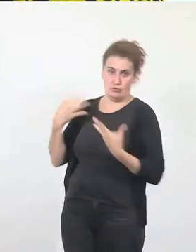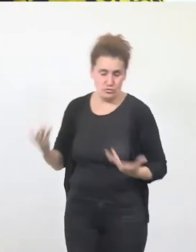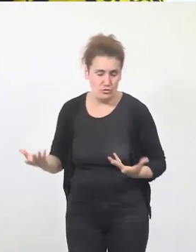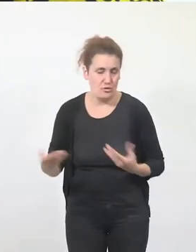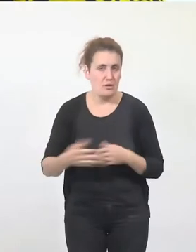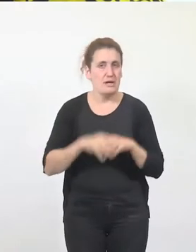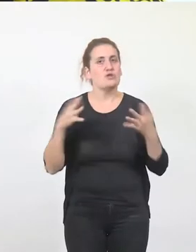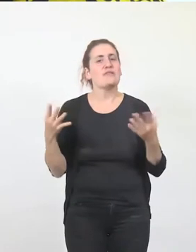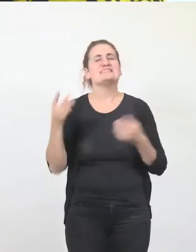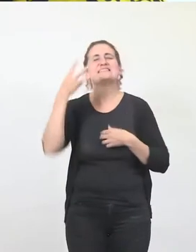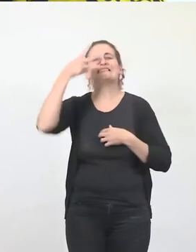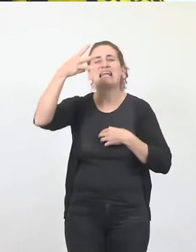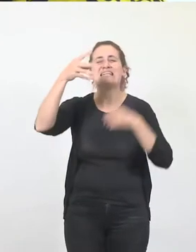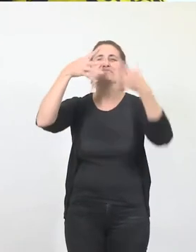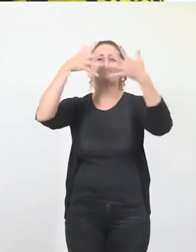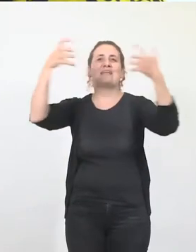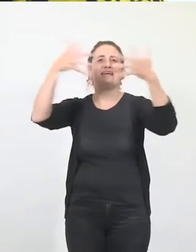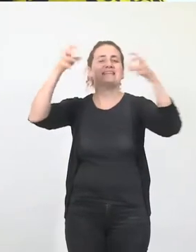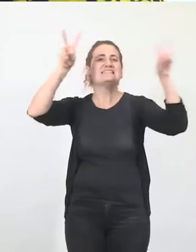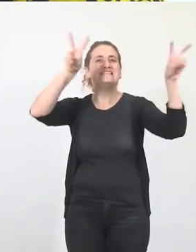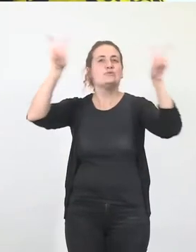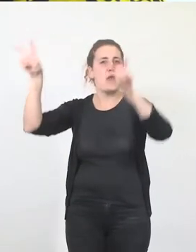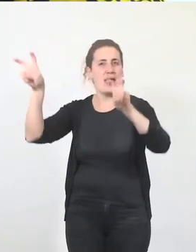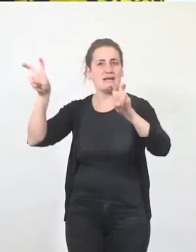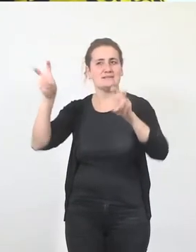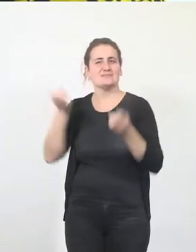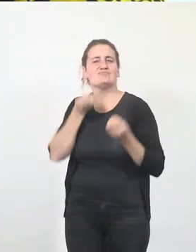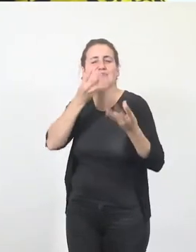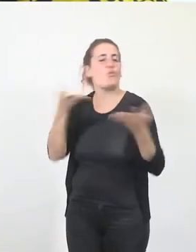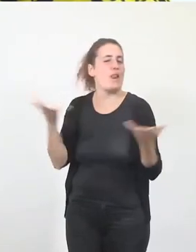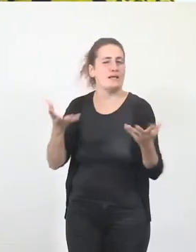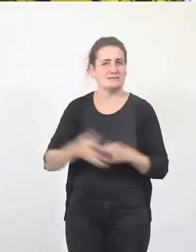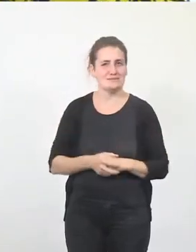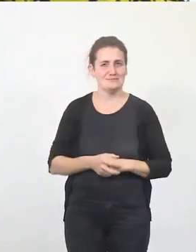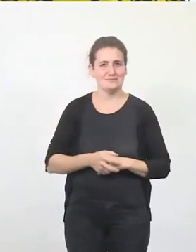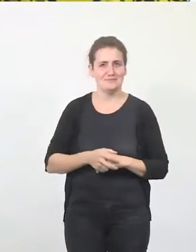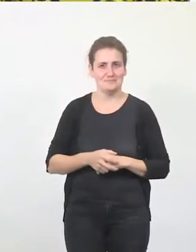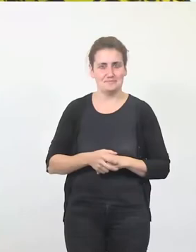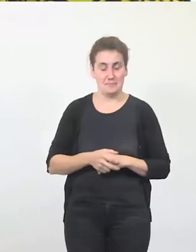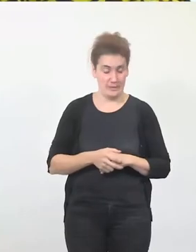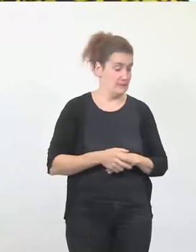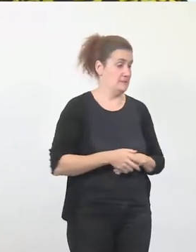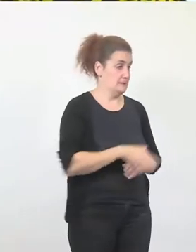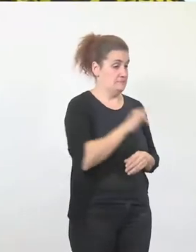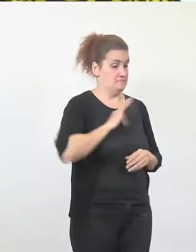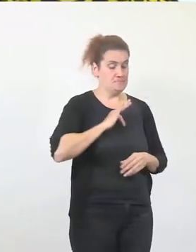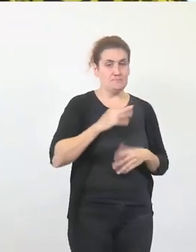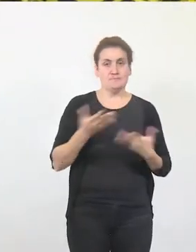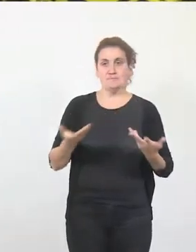hacerlo. ¿Qué tres titulares, qué tres noticias podríamos dar?